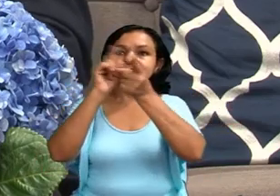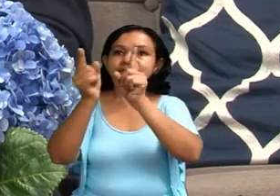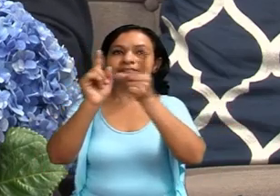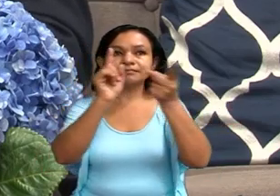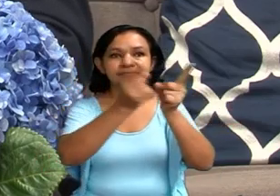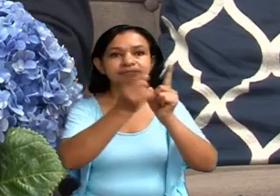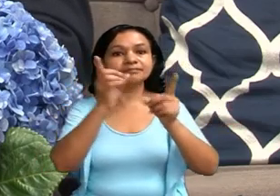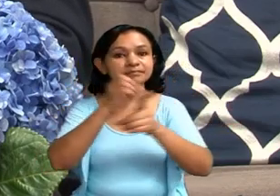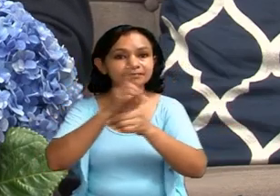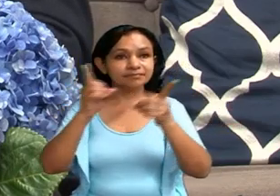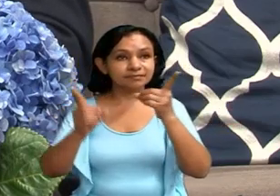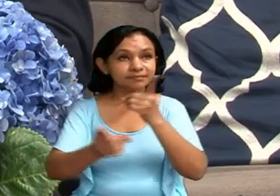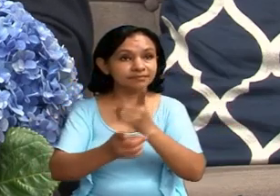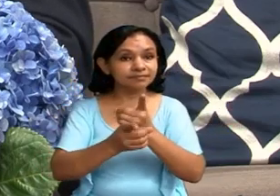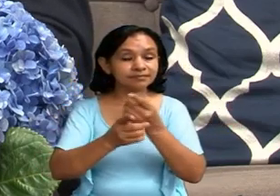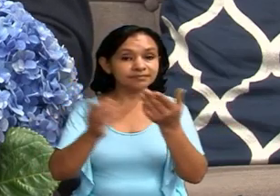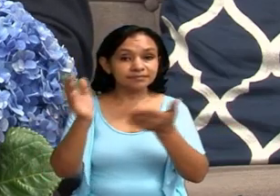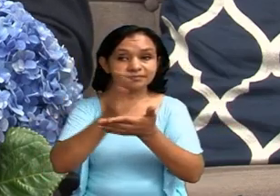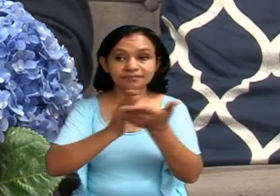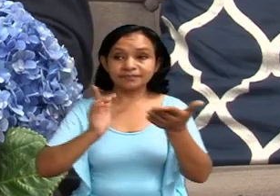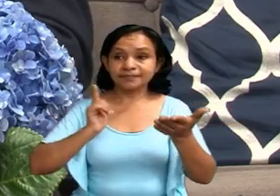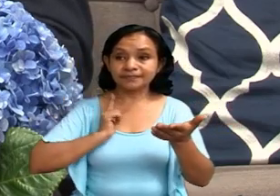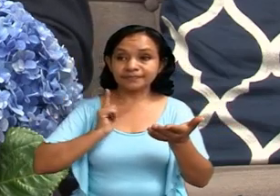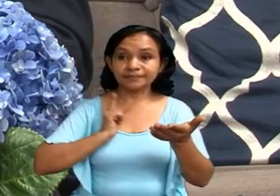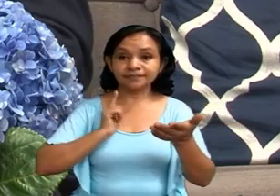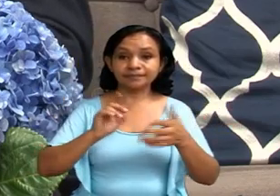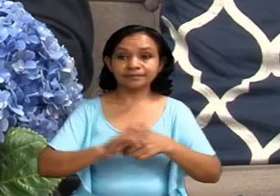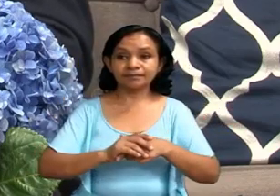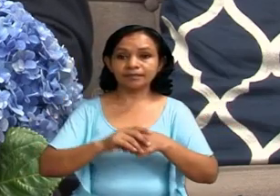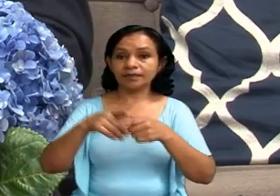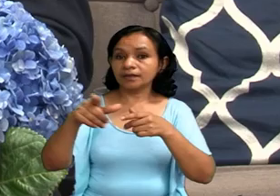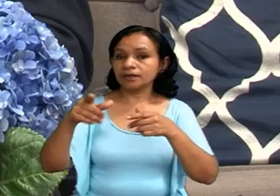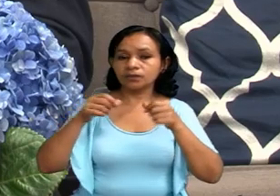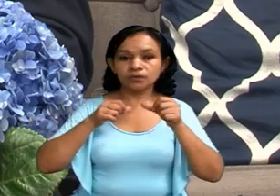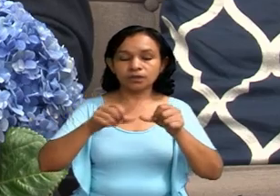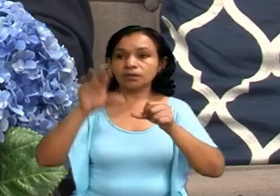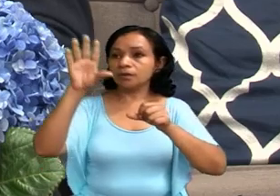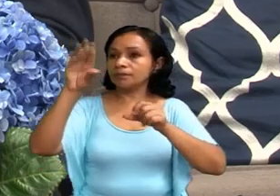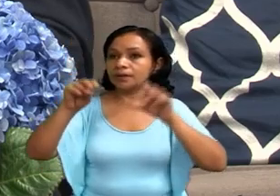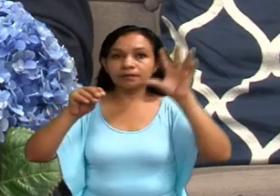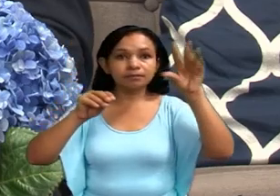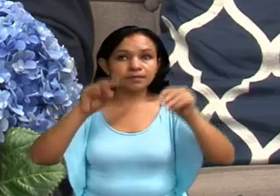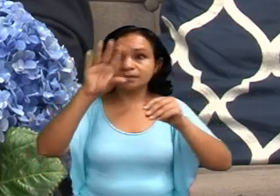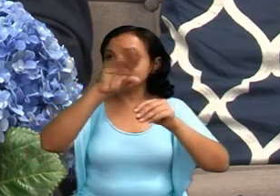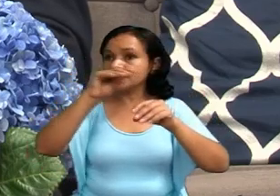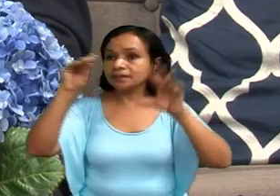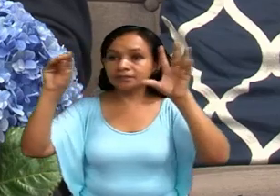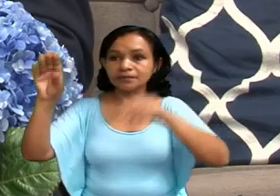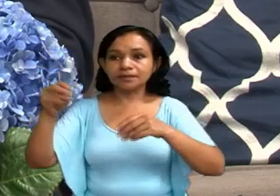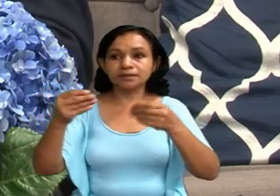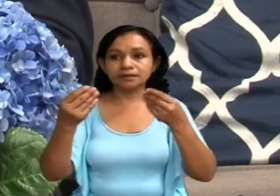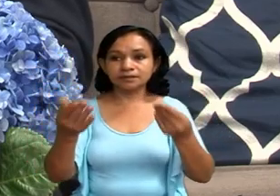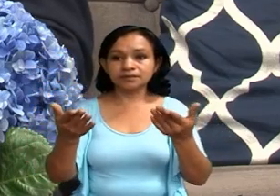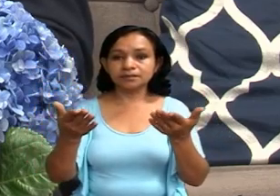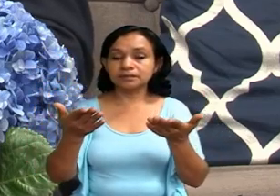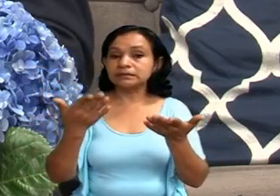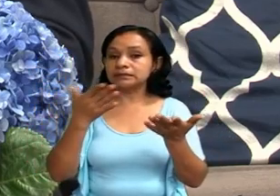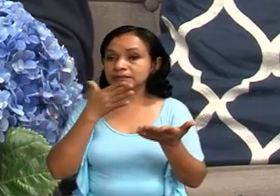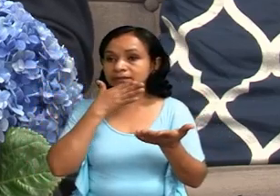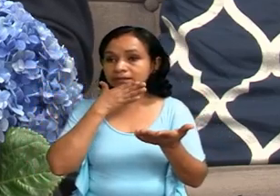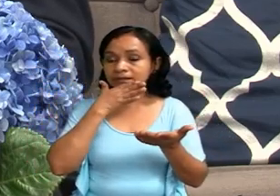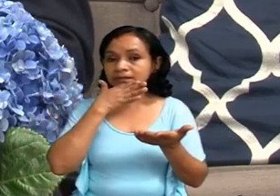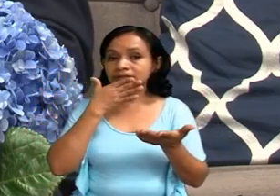entiendes? Entonces, aun cuando nosotros tenemos una campaña de ahorro permanente, pues es un impacto